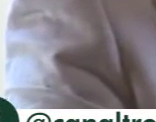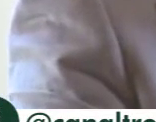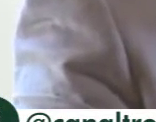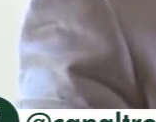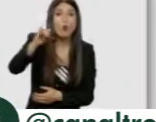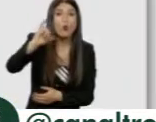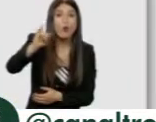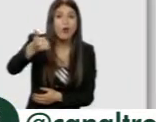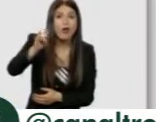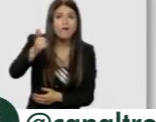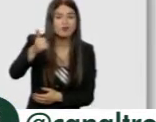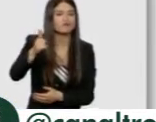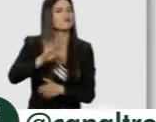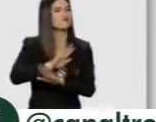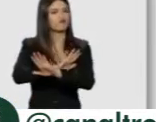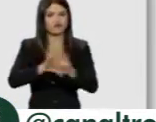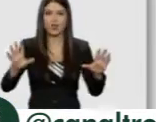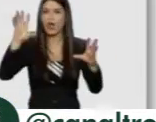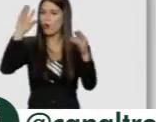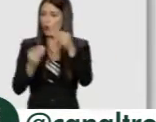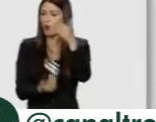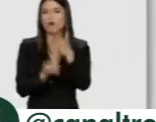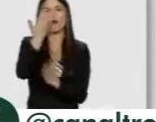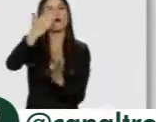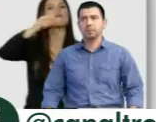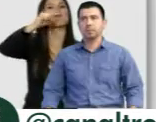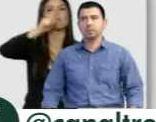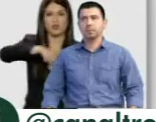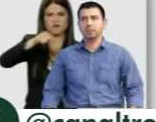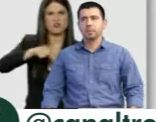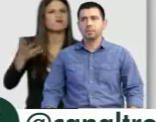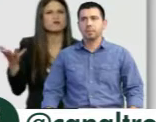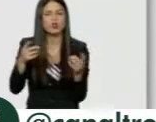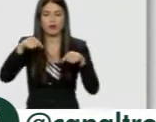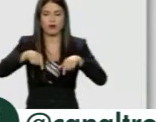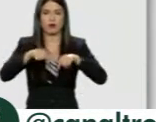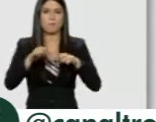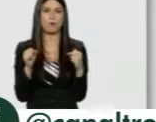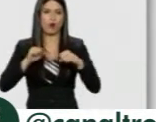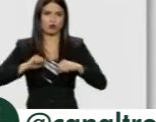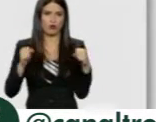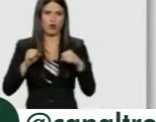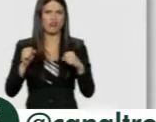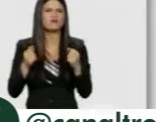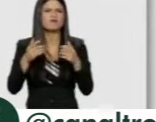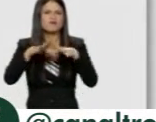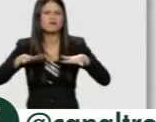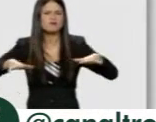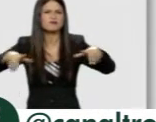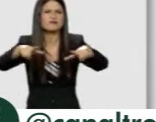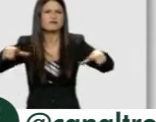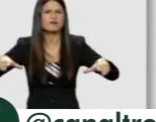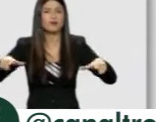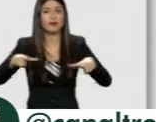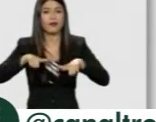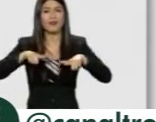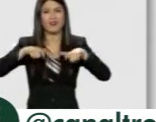acuerdo definitivo para iniciar el proceso de implementación, así lo anunció el Gobierno Nacional.